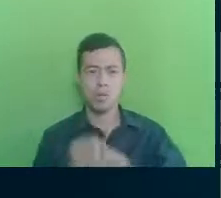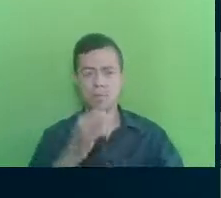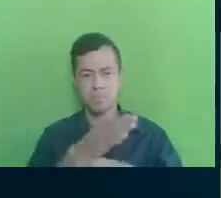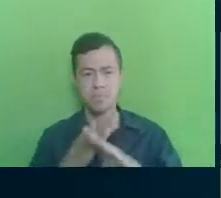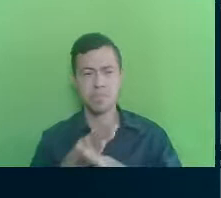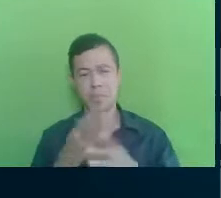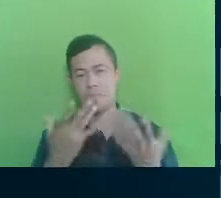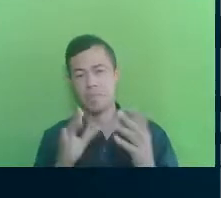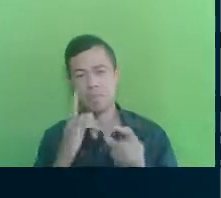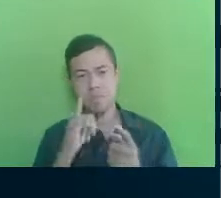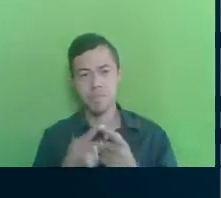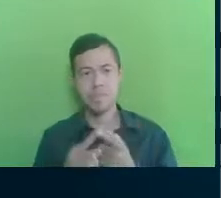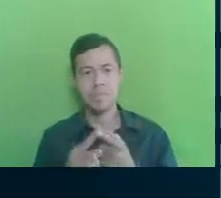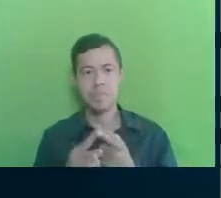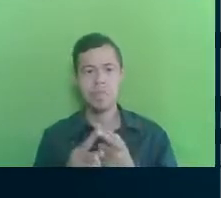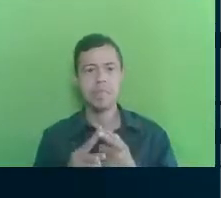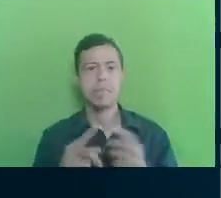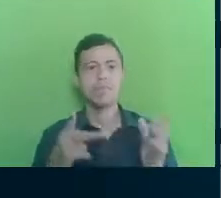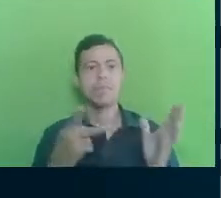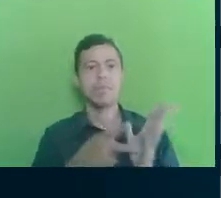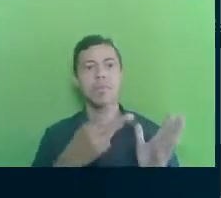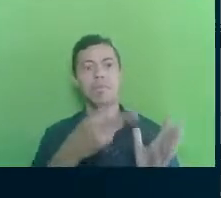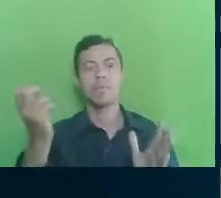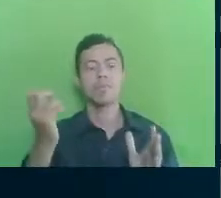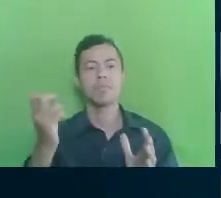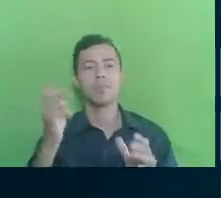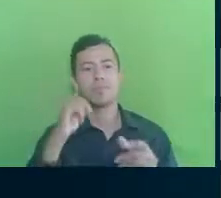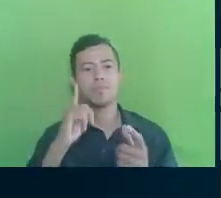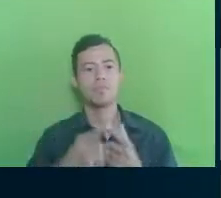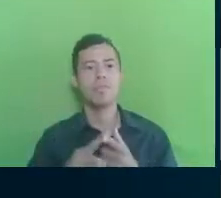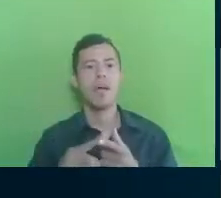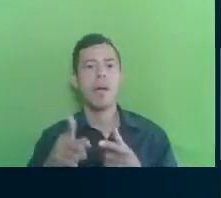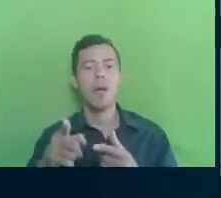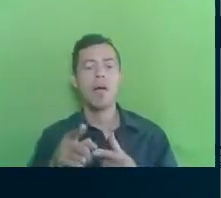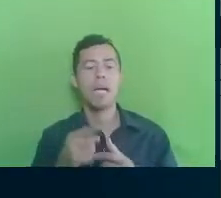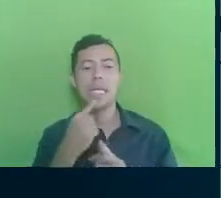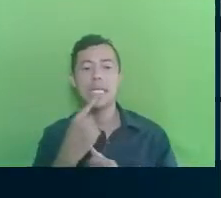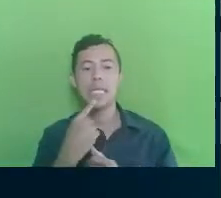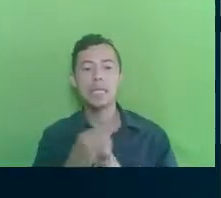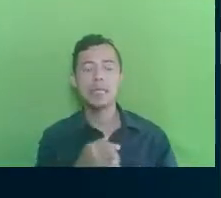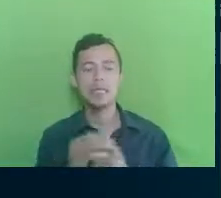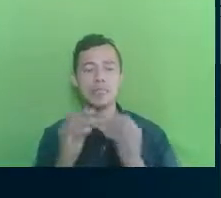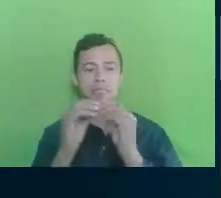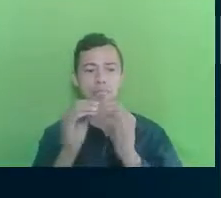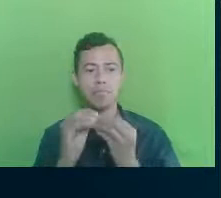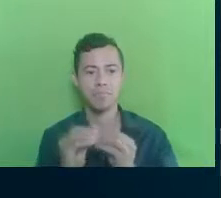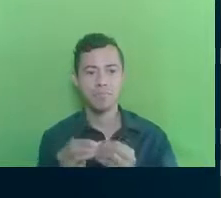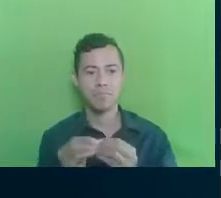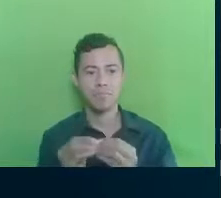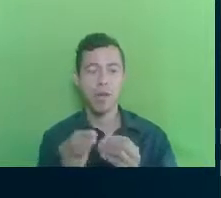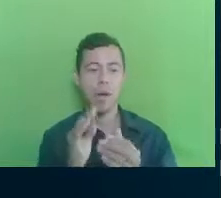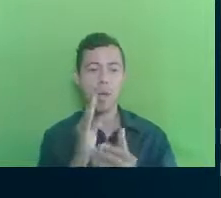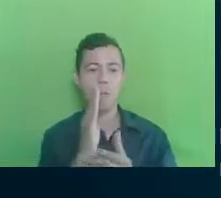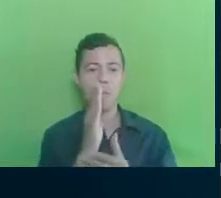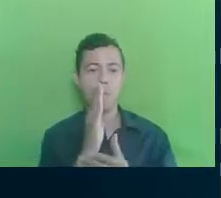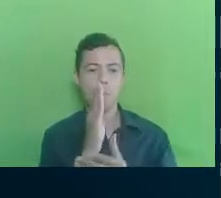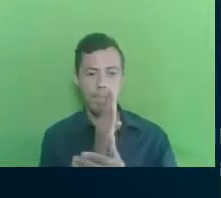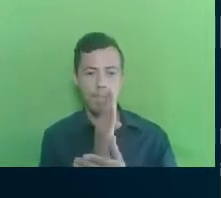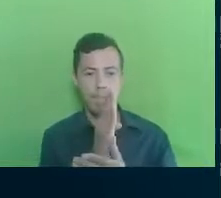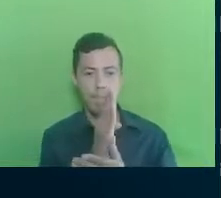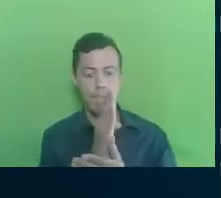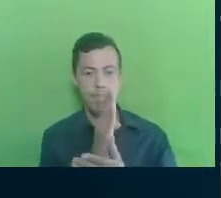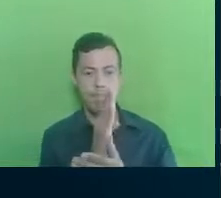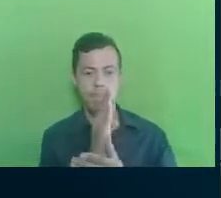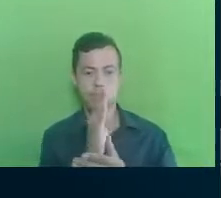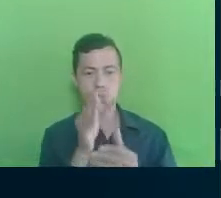2 años, y subí casi que 2.000 fotos que yo tenía. Imagínense, y me dio por crear un álbum, yo tengo un perro que se llama Pollock, crear